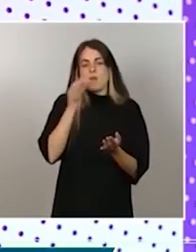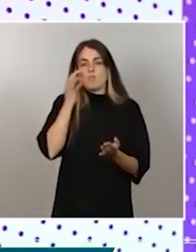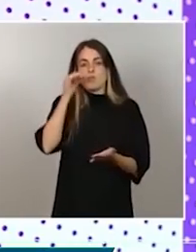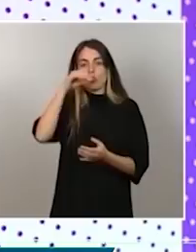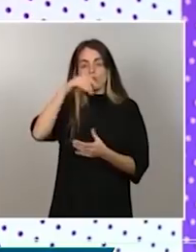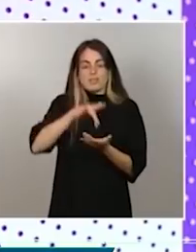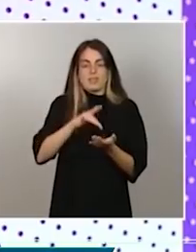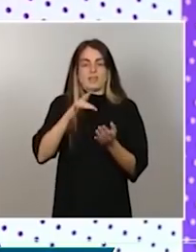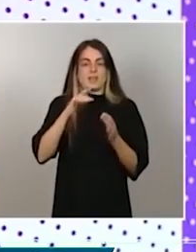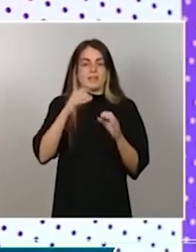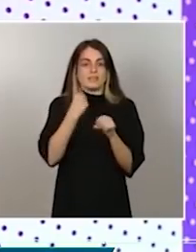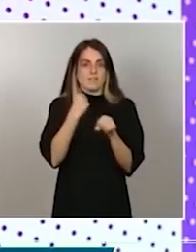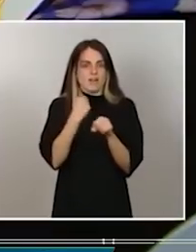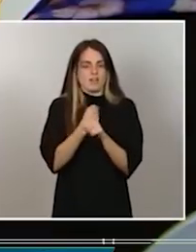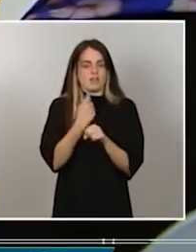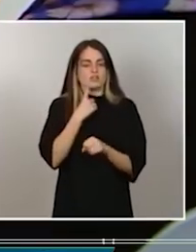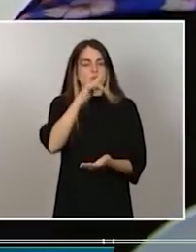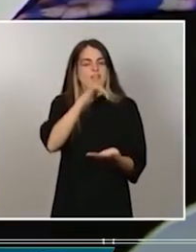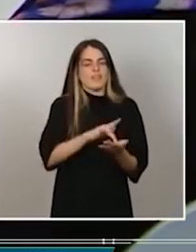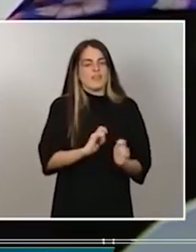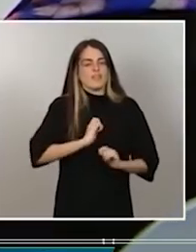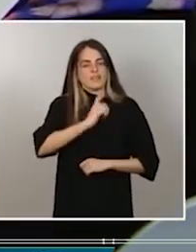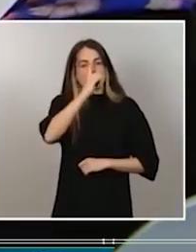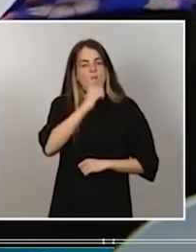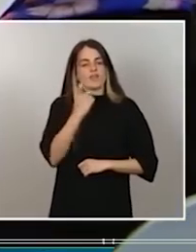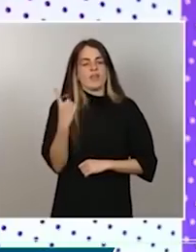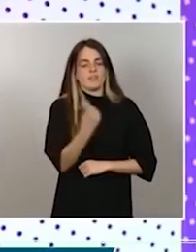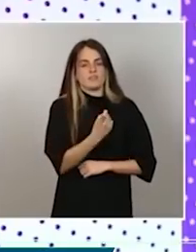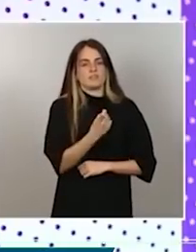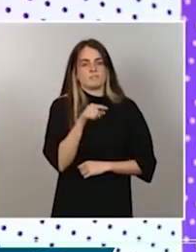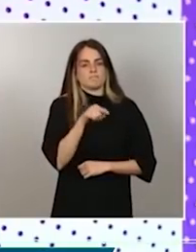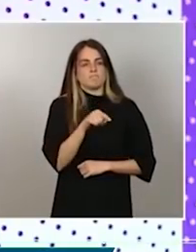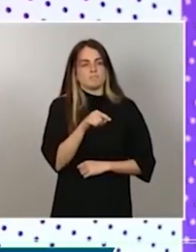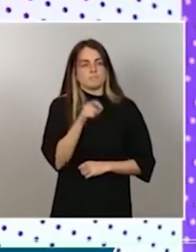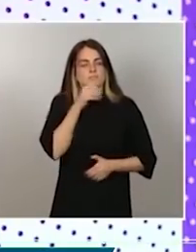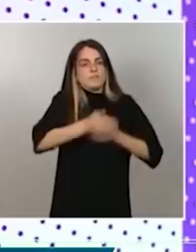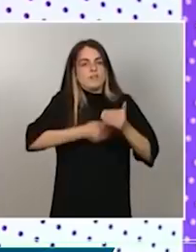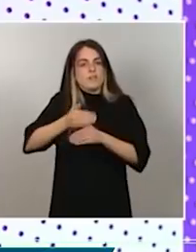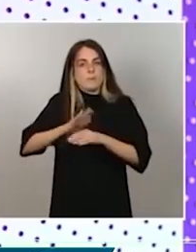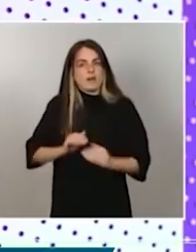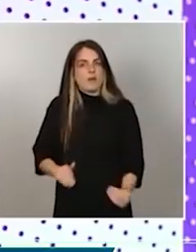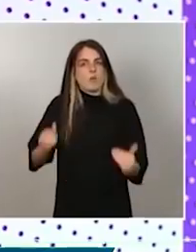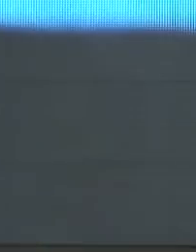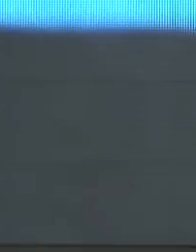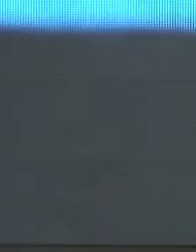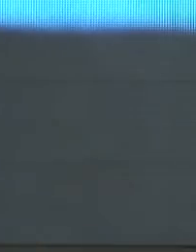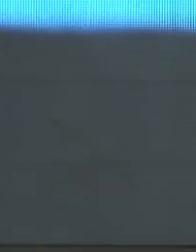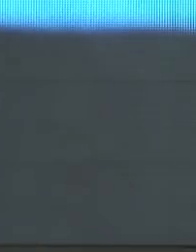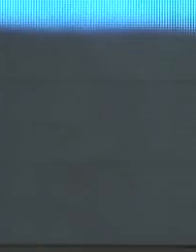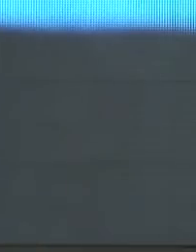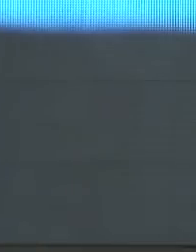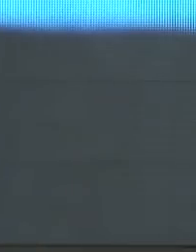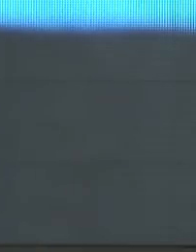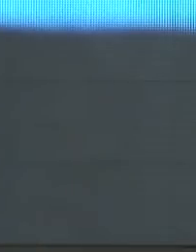en el que disfrutamos y en el que somos ciudadanos tenemos que defenderlo todos y cada día doña rosa díaz muchísimas gracias como